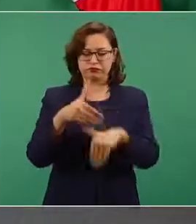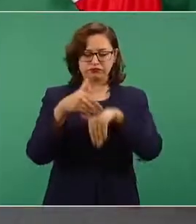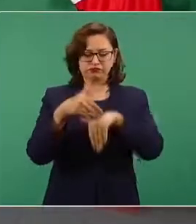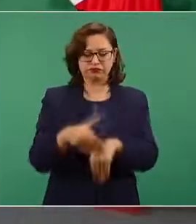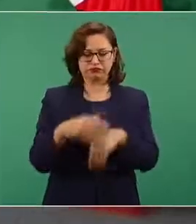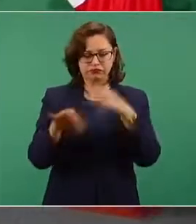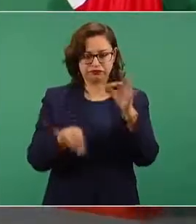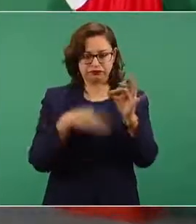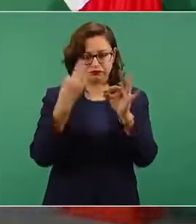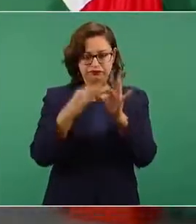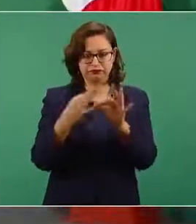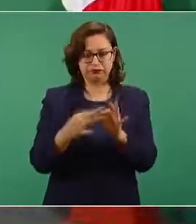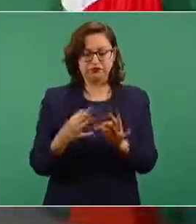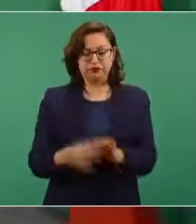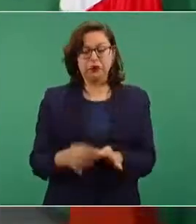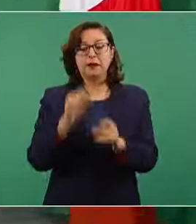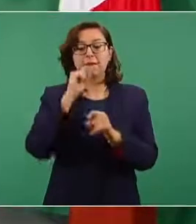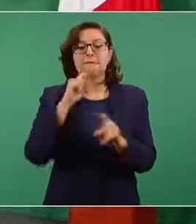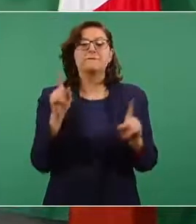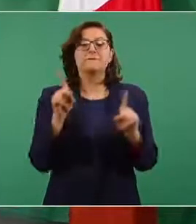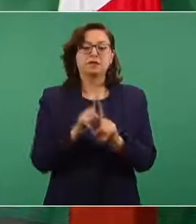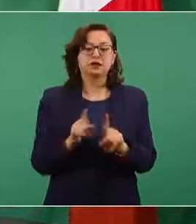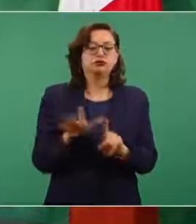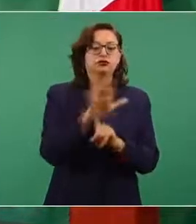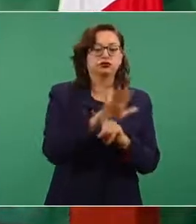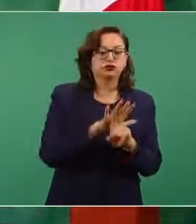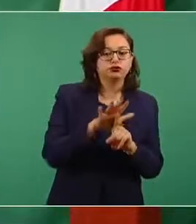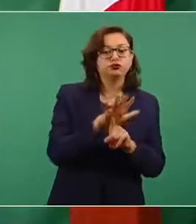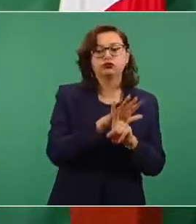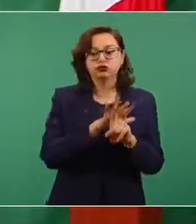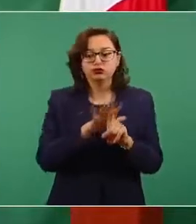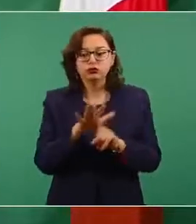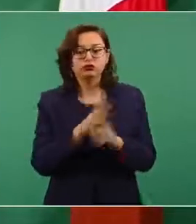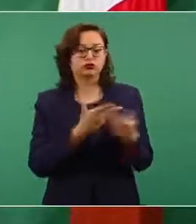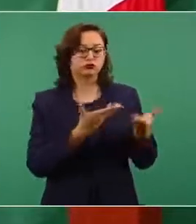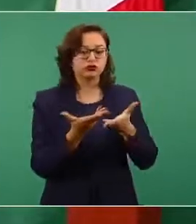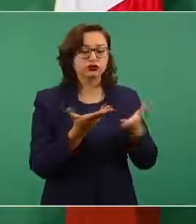y convenciendo, haciendo conciencia